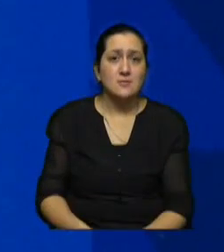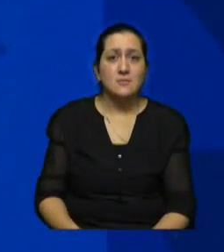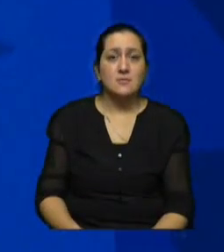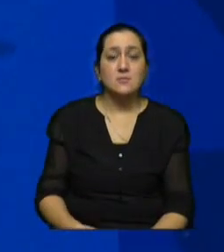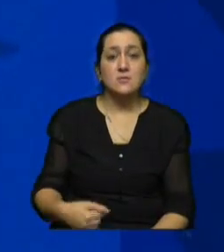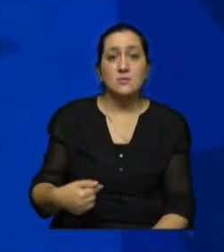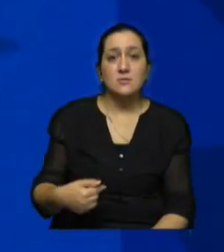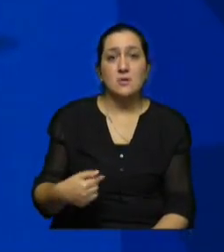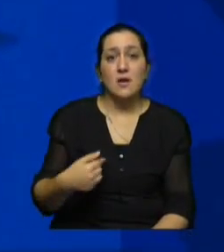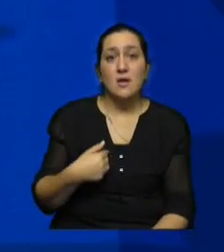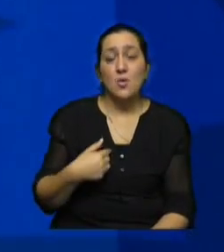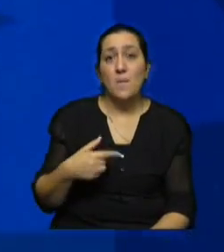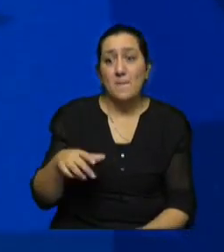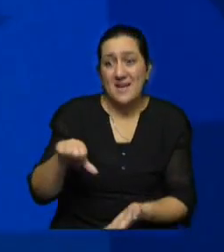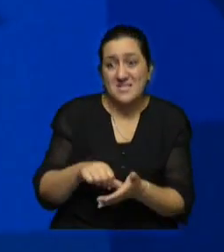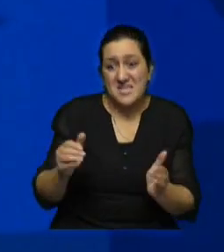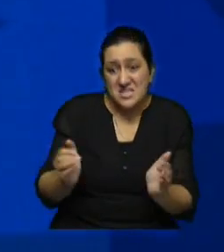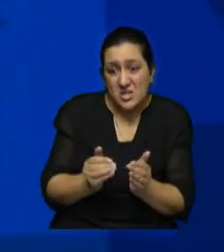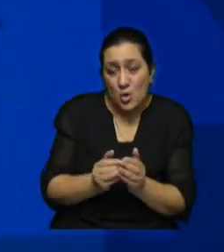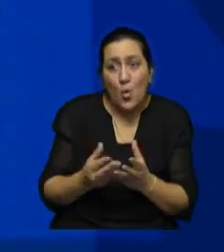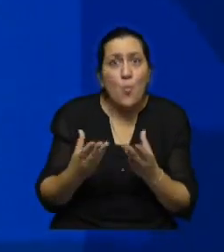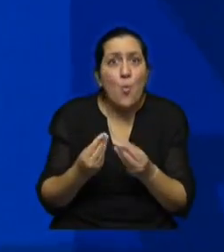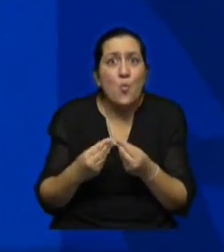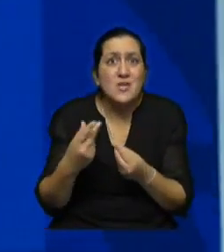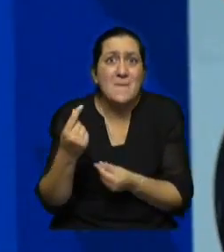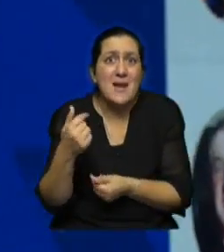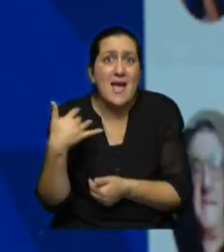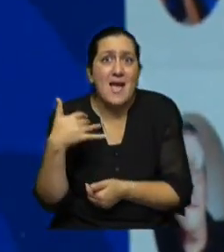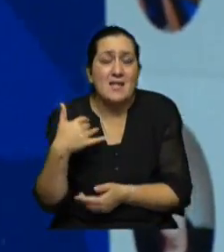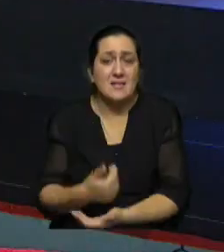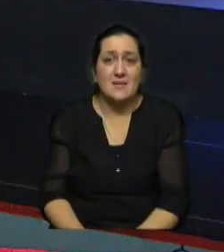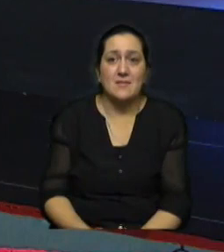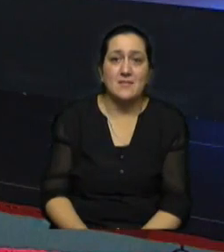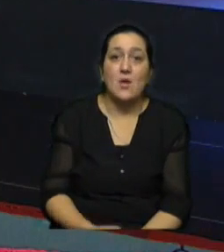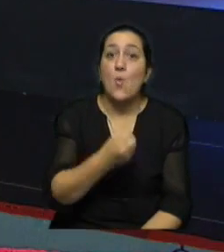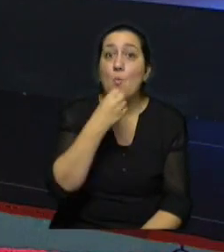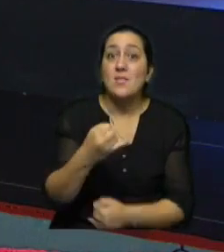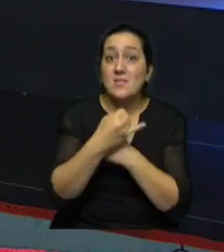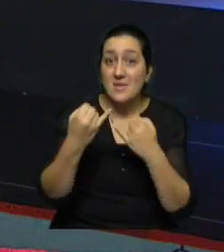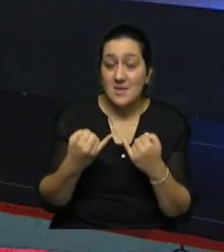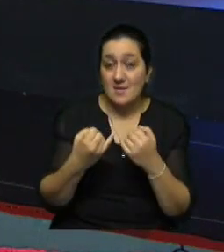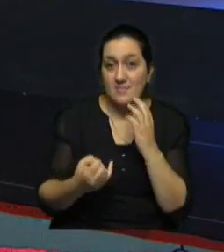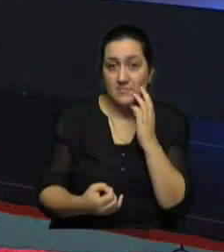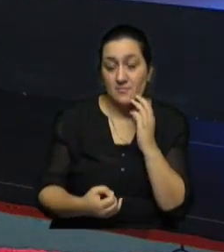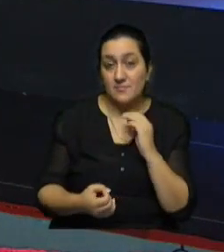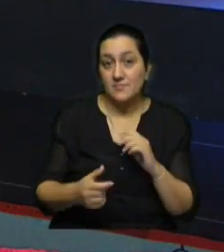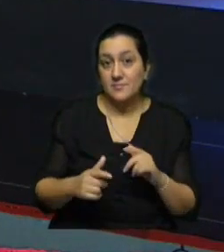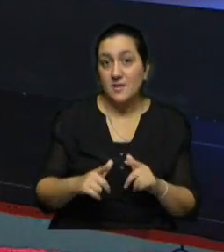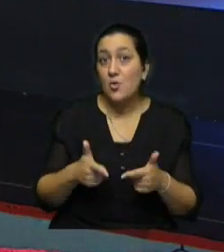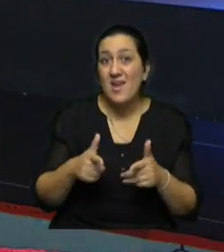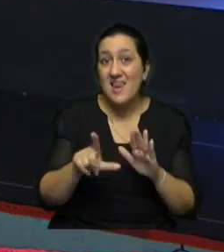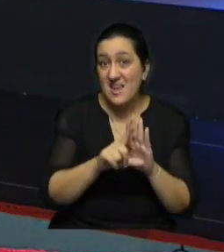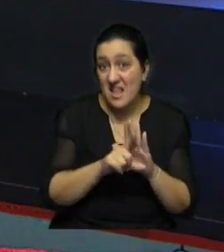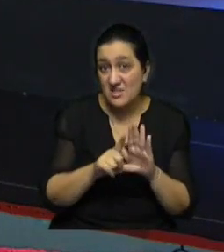creo que haya un país tan chico como nosotros con tanto depósito de millonarios en el extranjero. Buen día, que además no hay ninguna